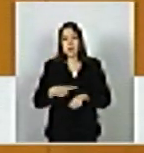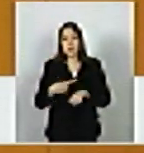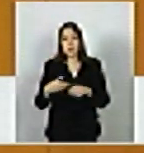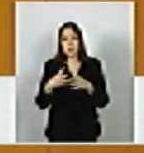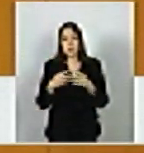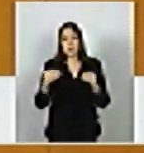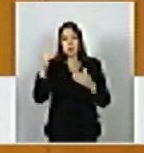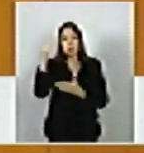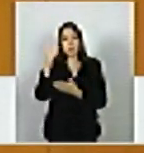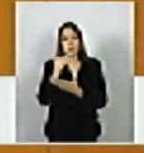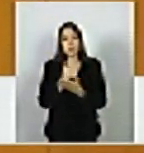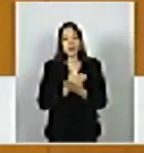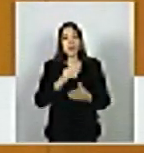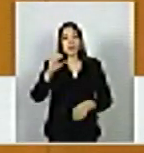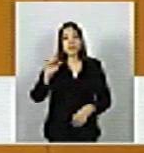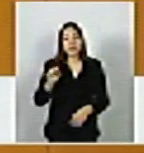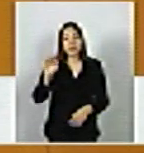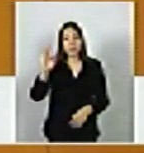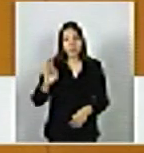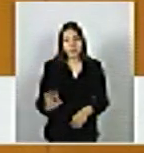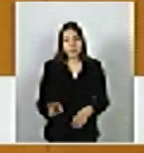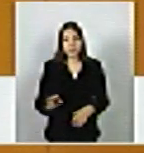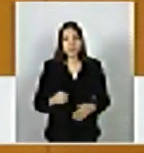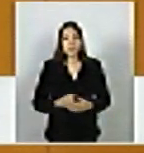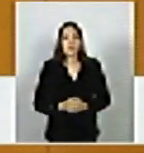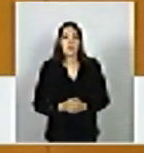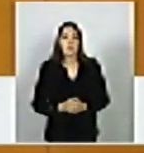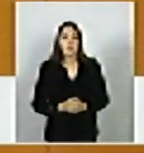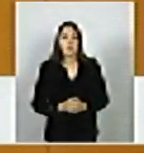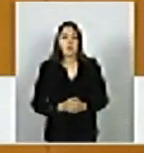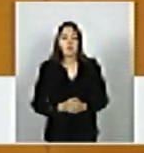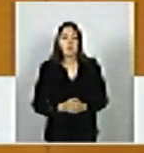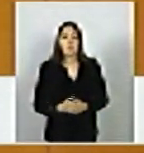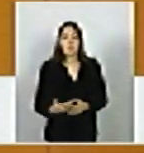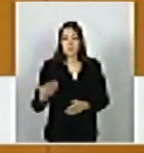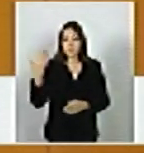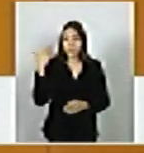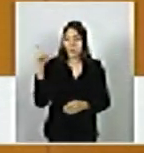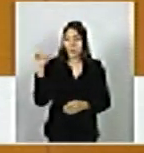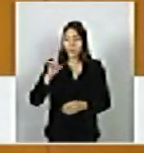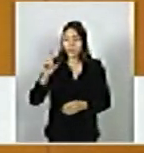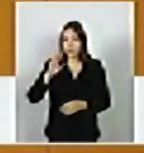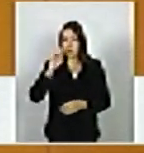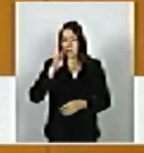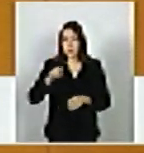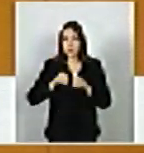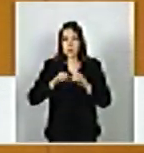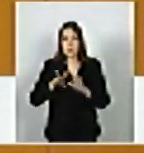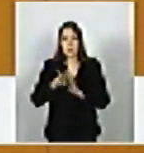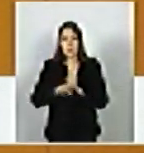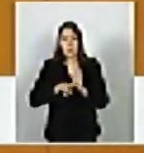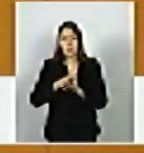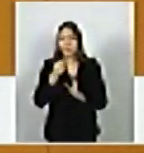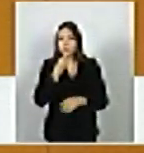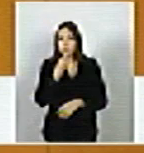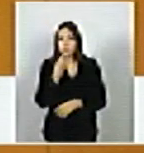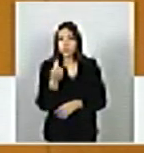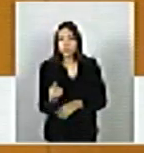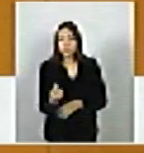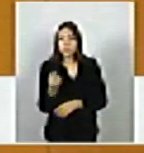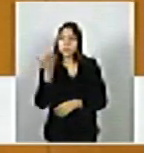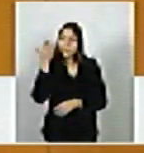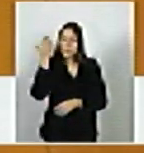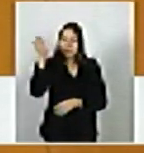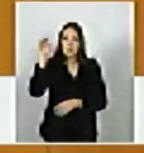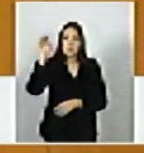se reduce al 60%. El lunes pudimos observar un video en donde un niño pide al presidente